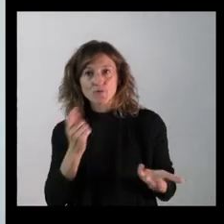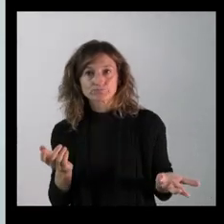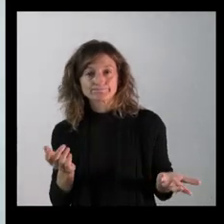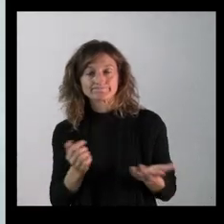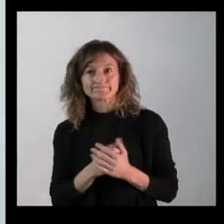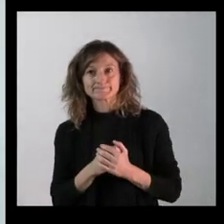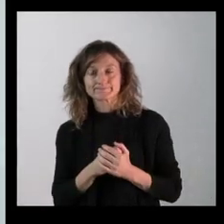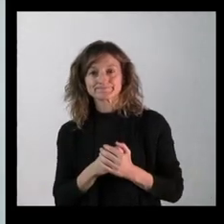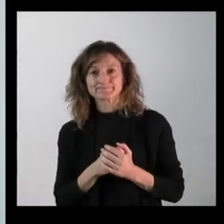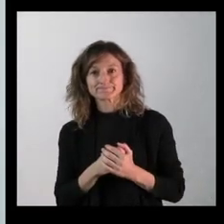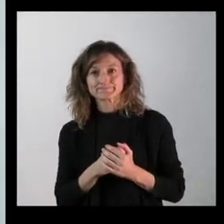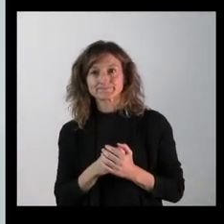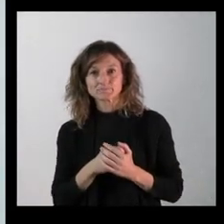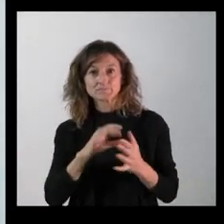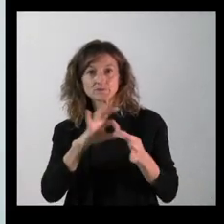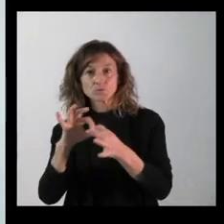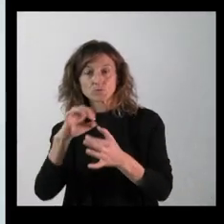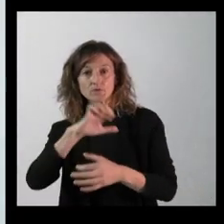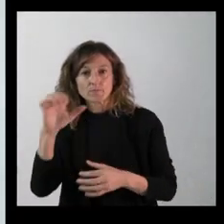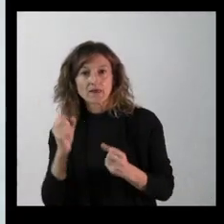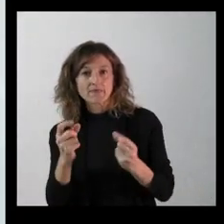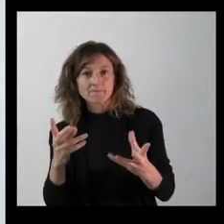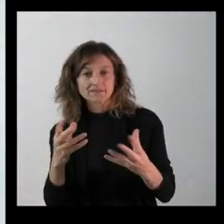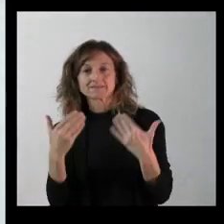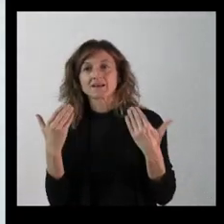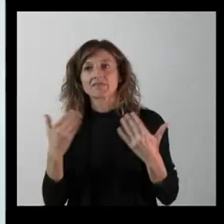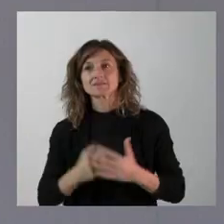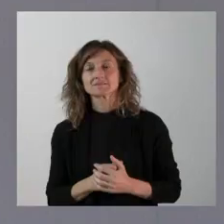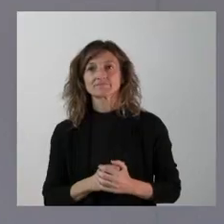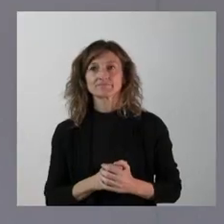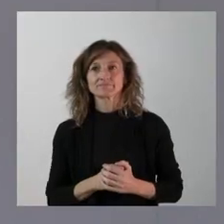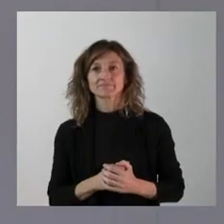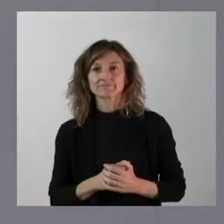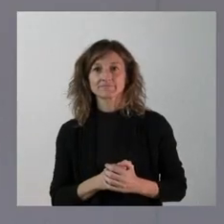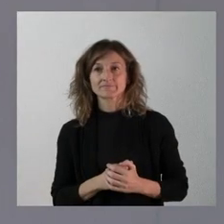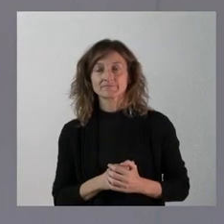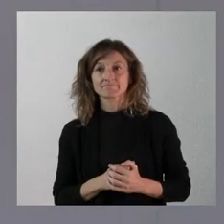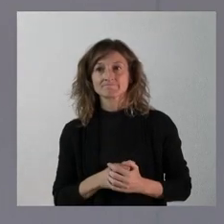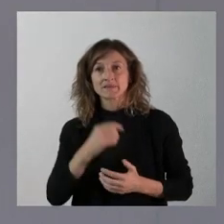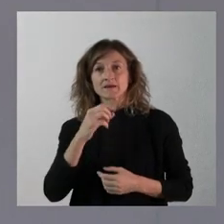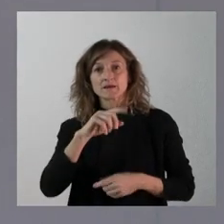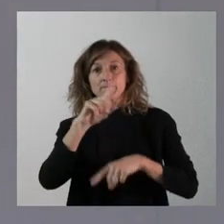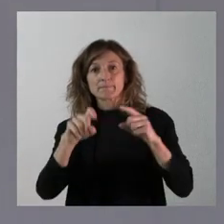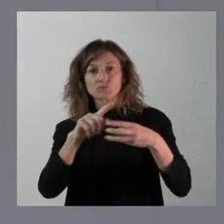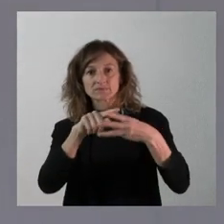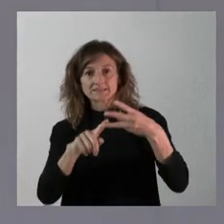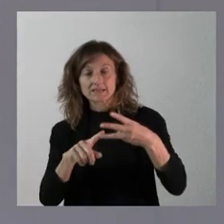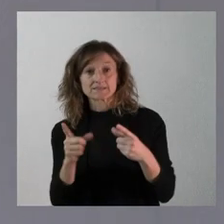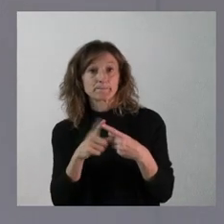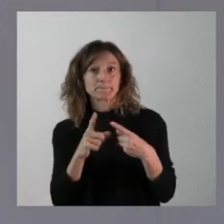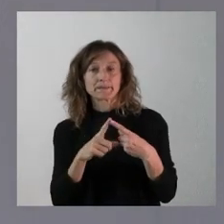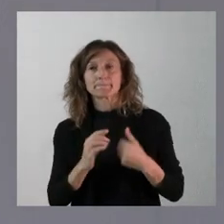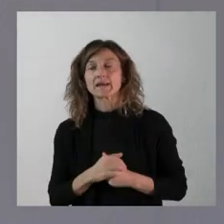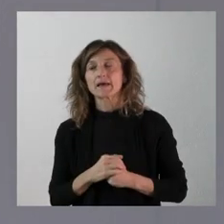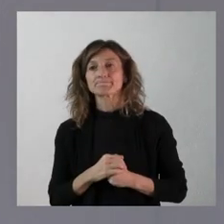las la Unión Europea y demás Muchas gracias pues me hace tres preguntas la primera es